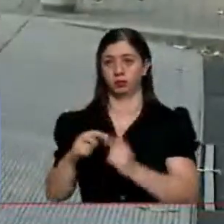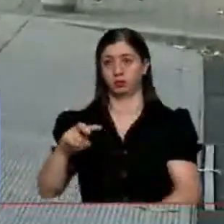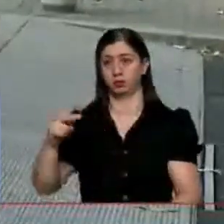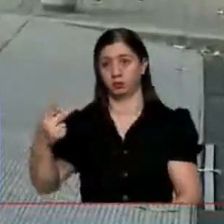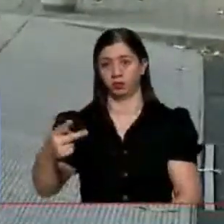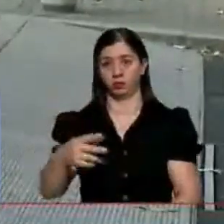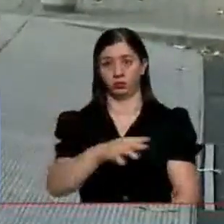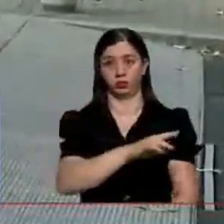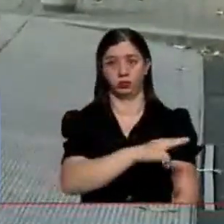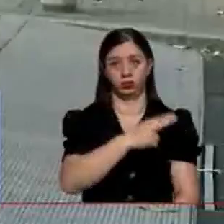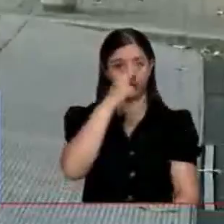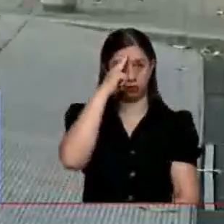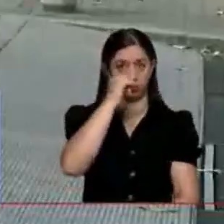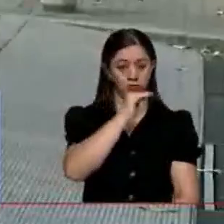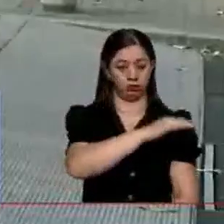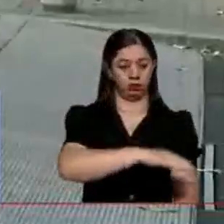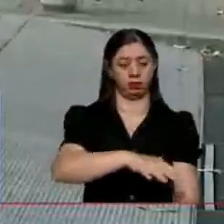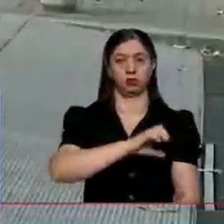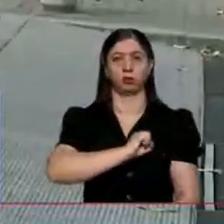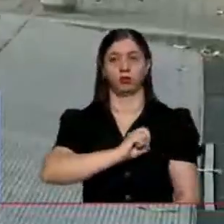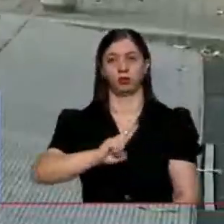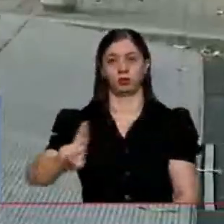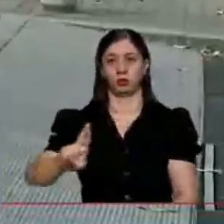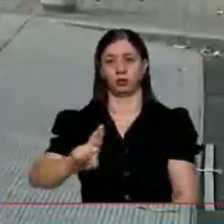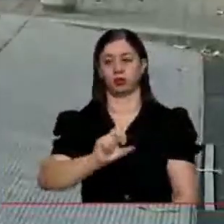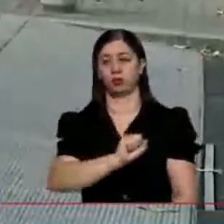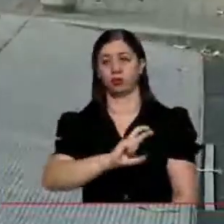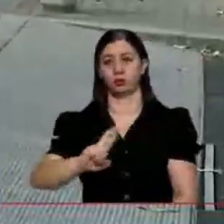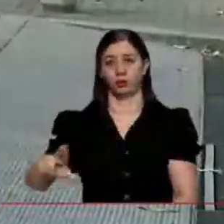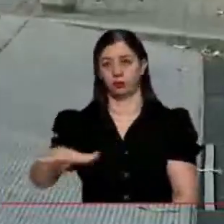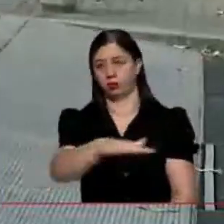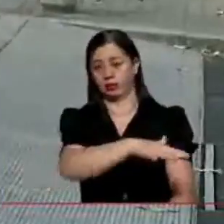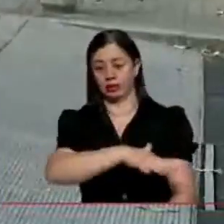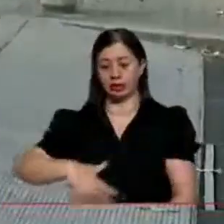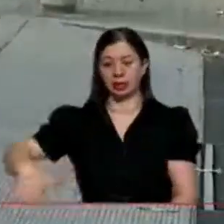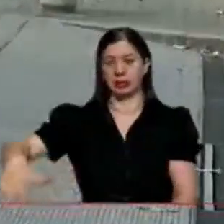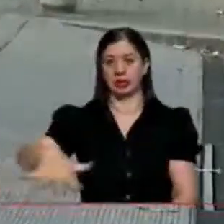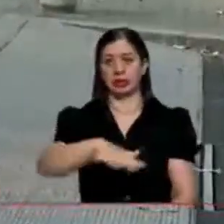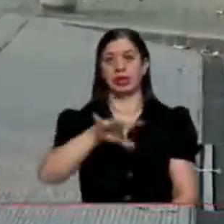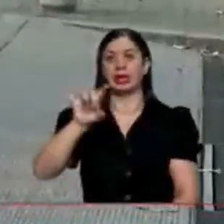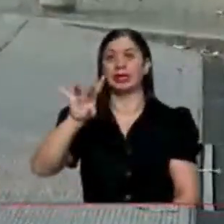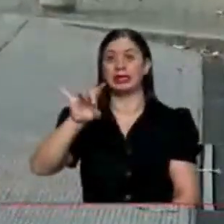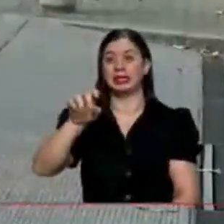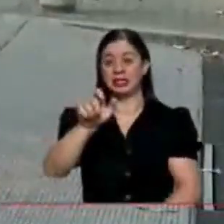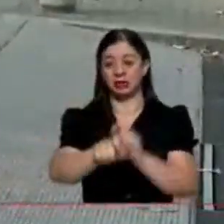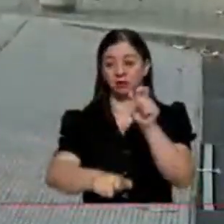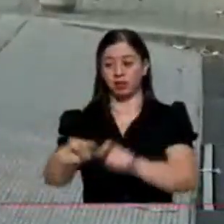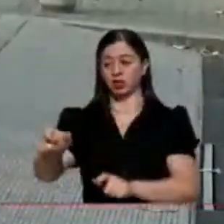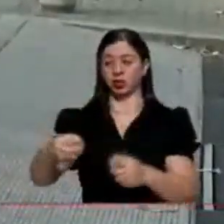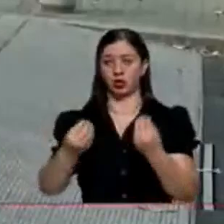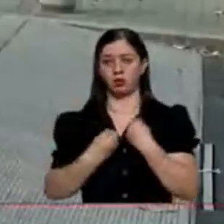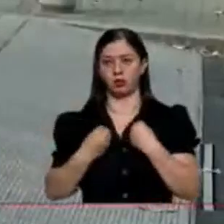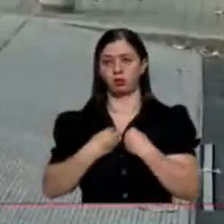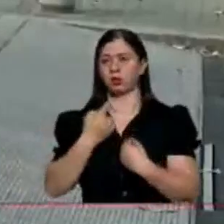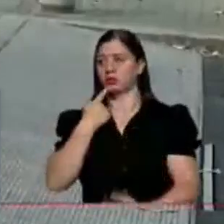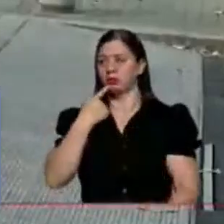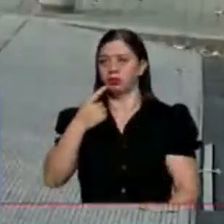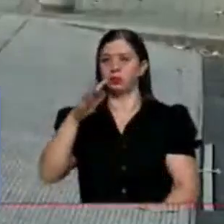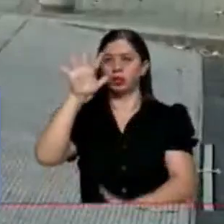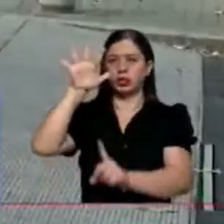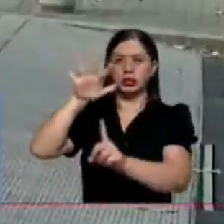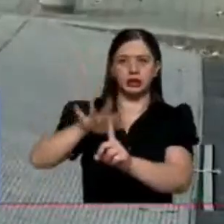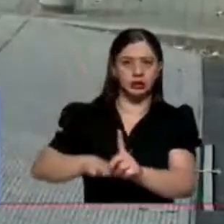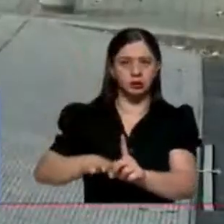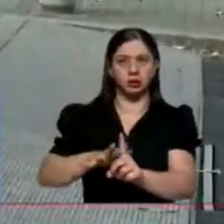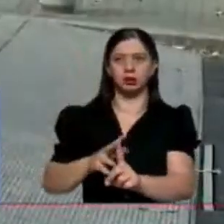asentamientos que están localizados al oriente de la capital vallecaucana, en la comuna 15, y sus habitantes denuncian que llevan 5 meses sin